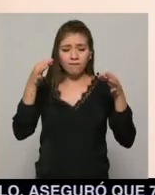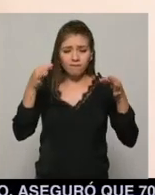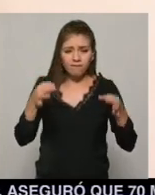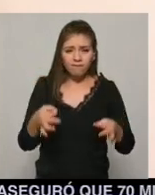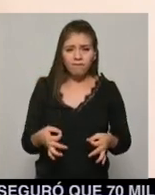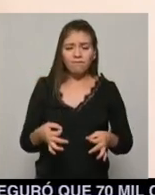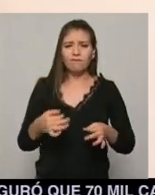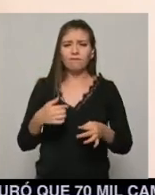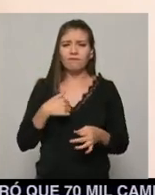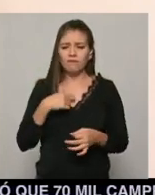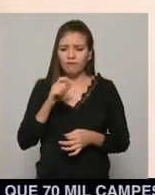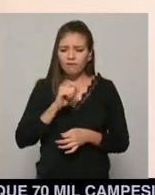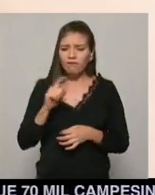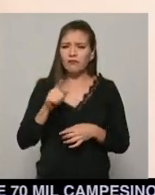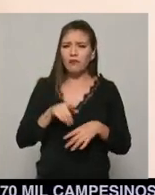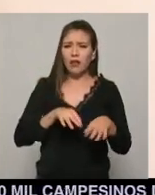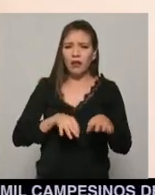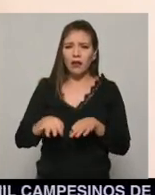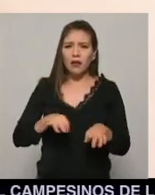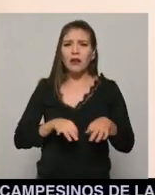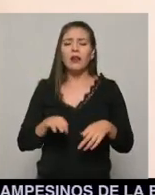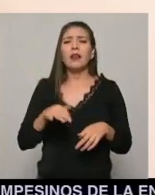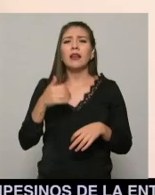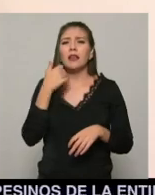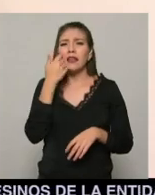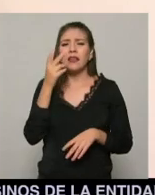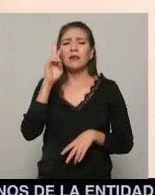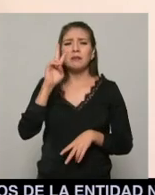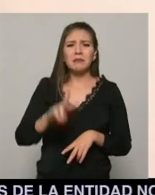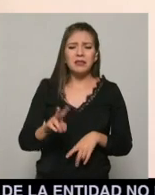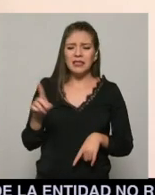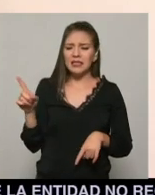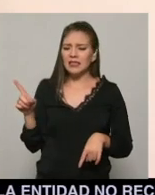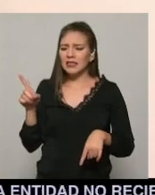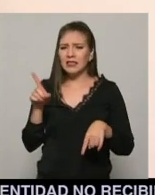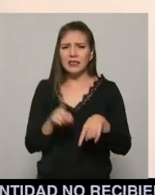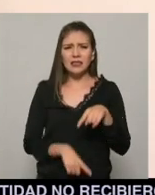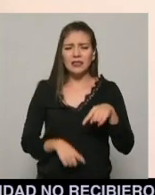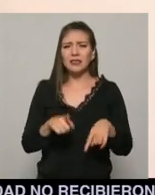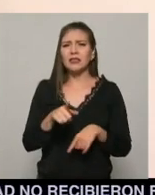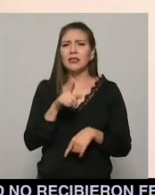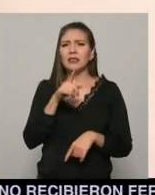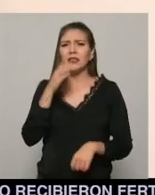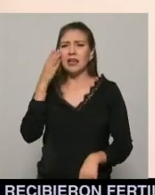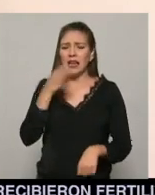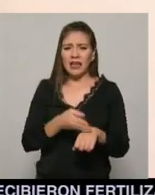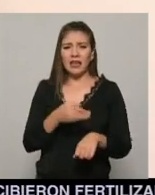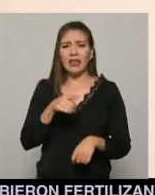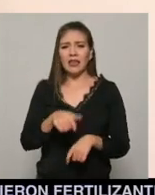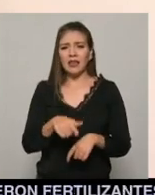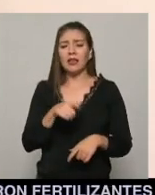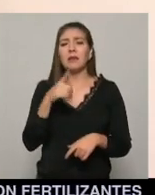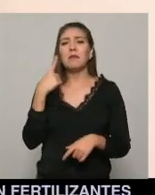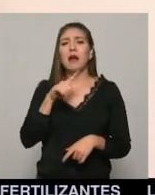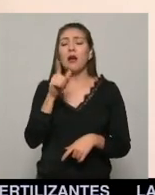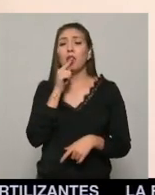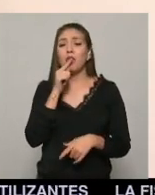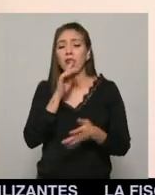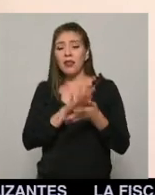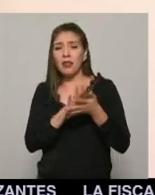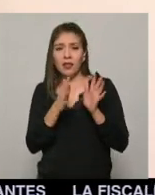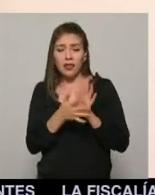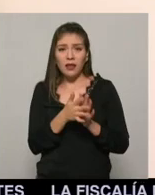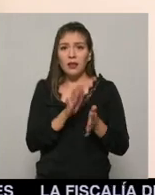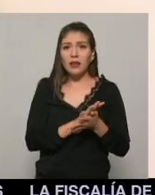si no hay un combate en serio a la impunidad dentro de la delincuencia organizada uniformada,